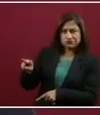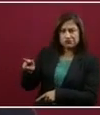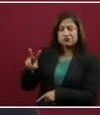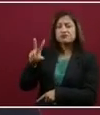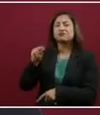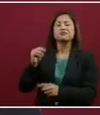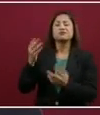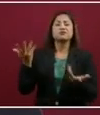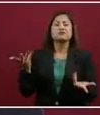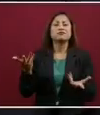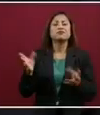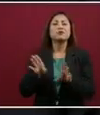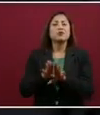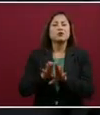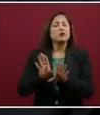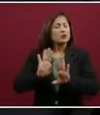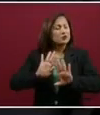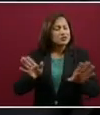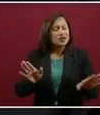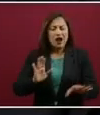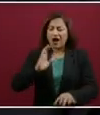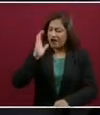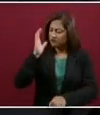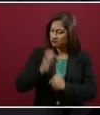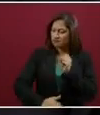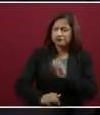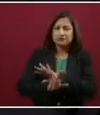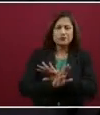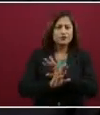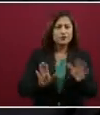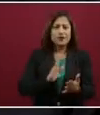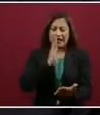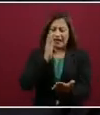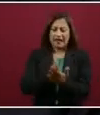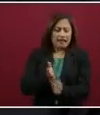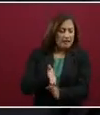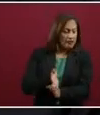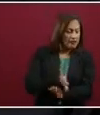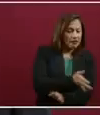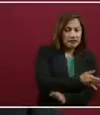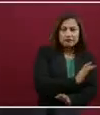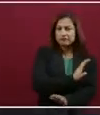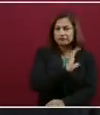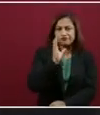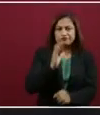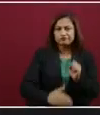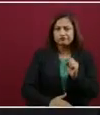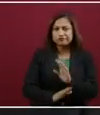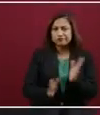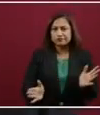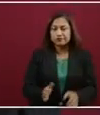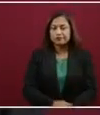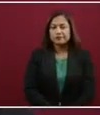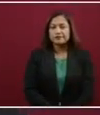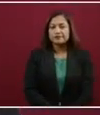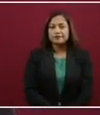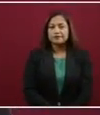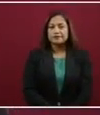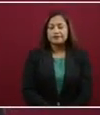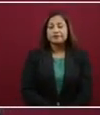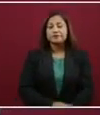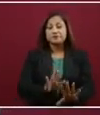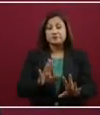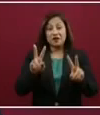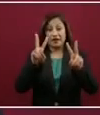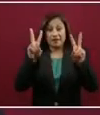Entonces, ya hacerla a un lado, fin al neoliberalismo. Y no es un asunto